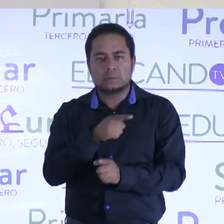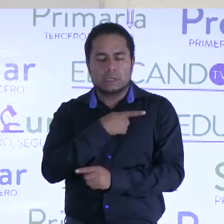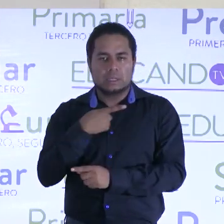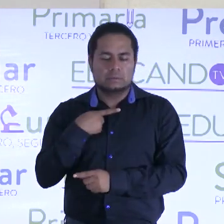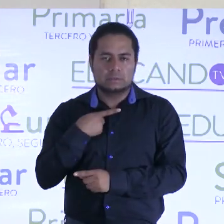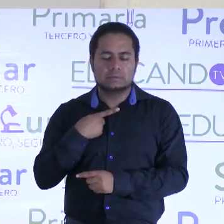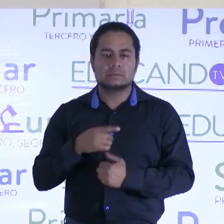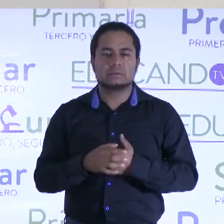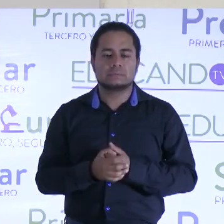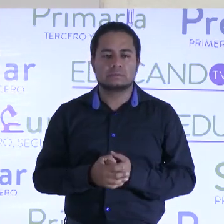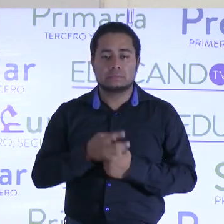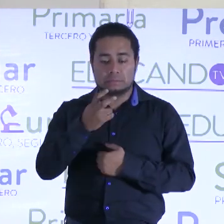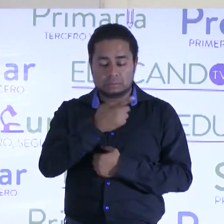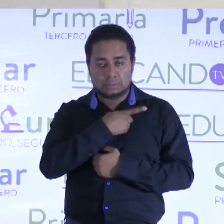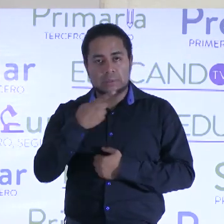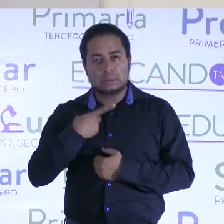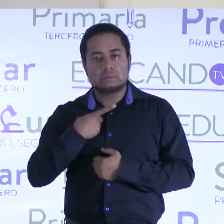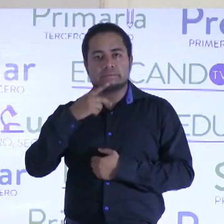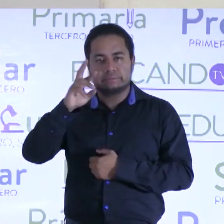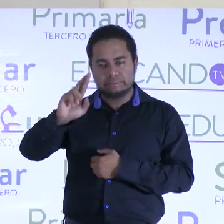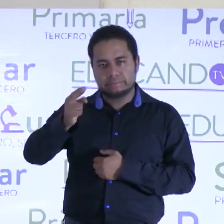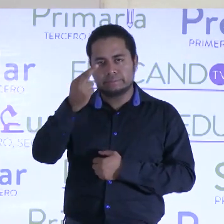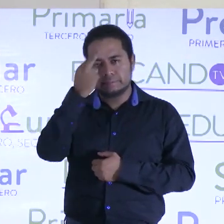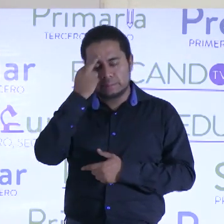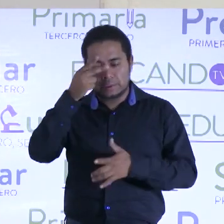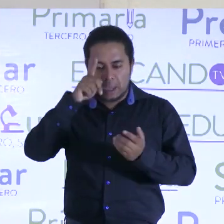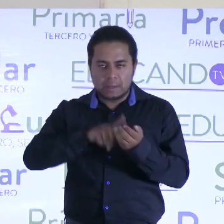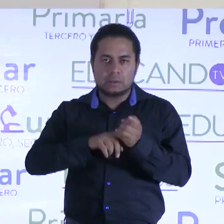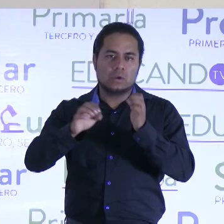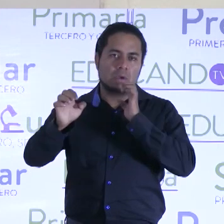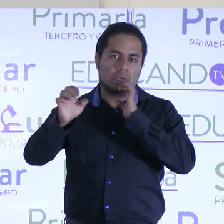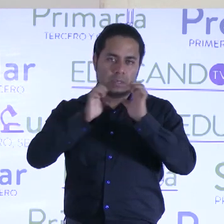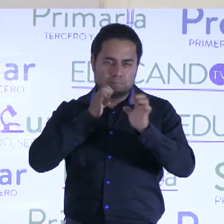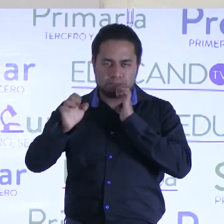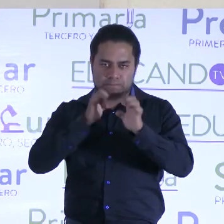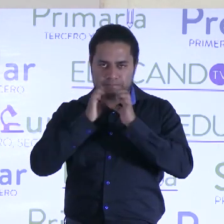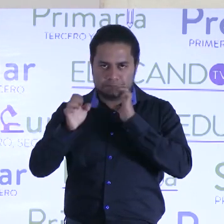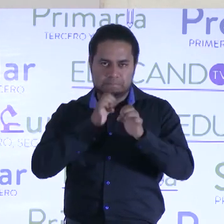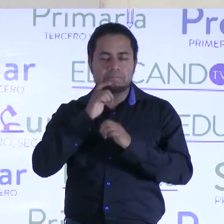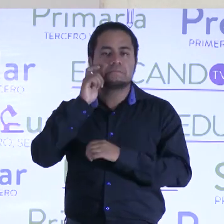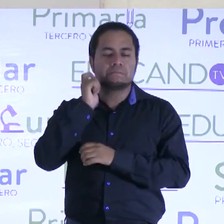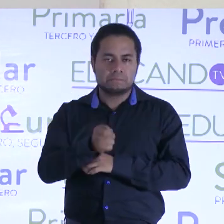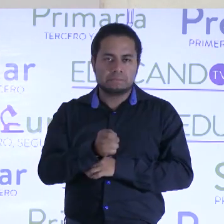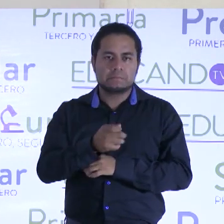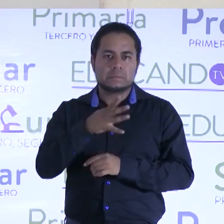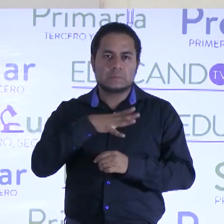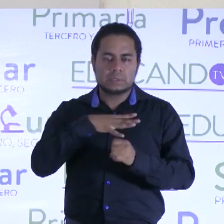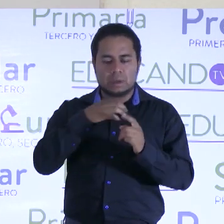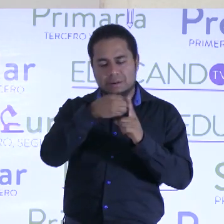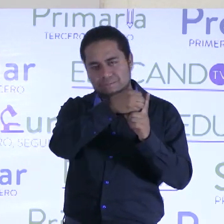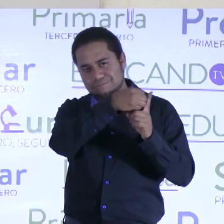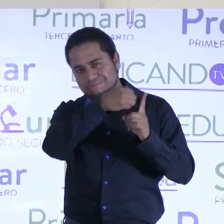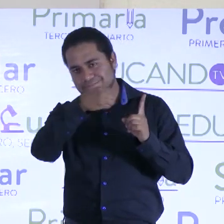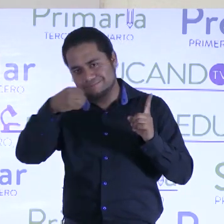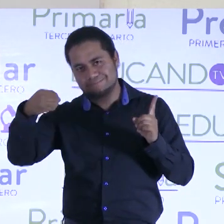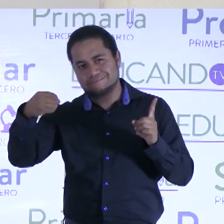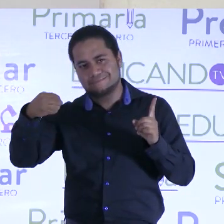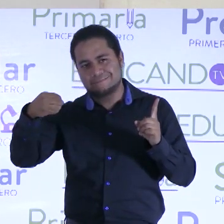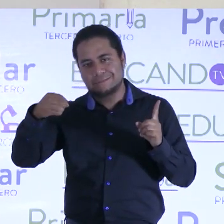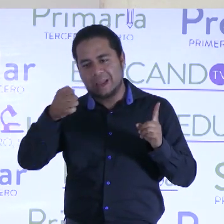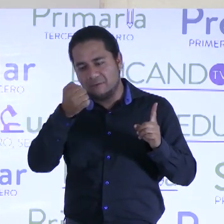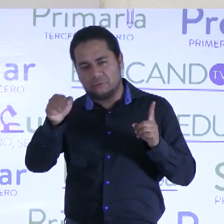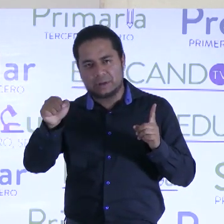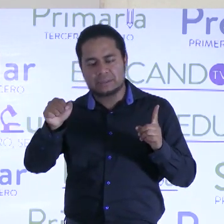concreta. Para ello, tienes que recordar también que la entrevista